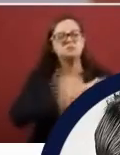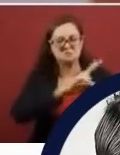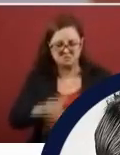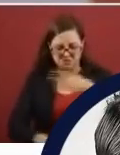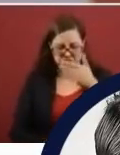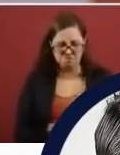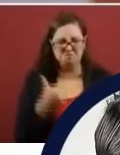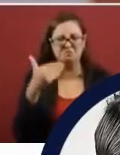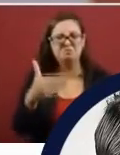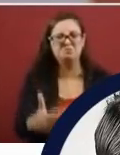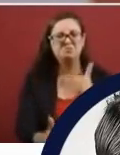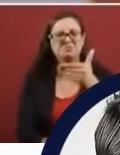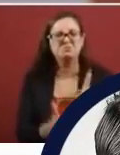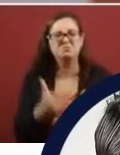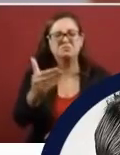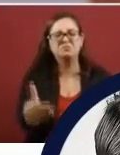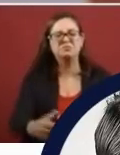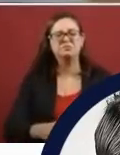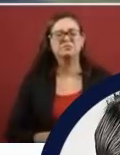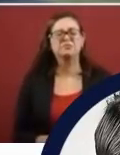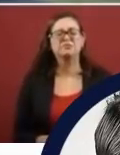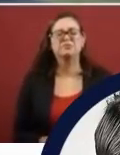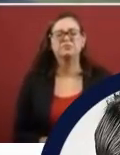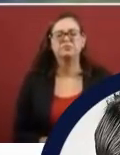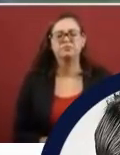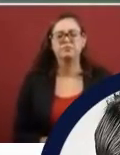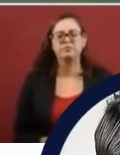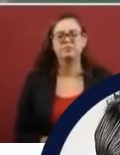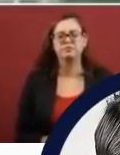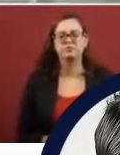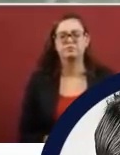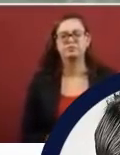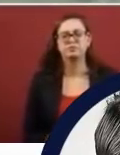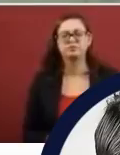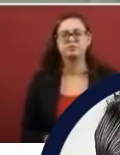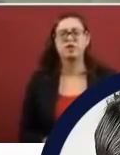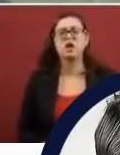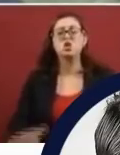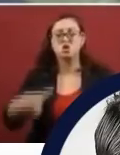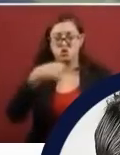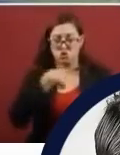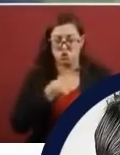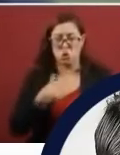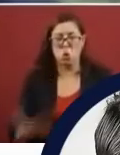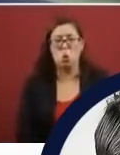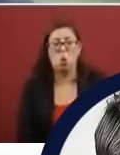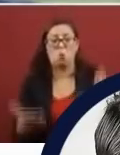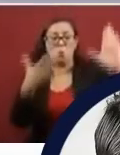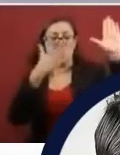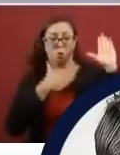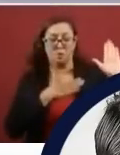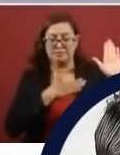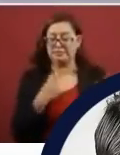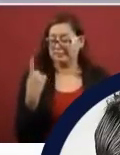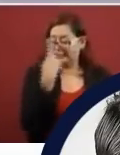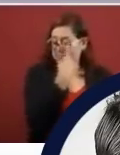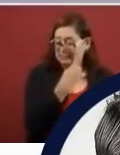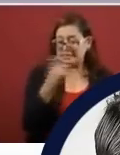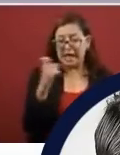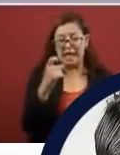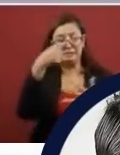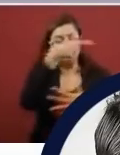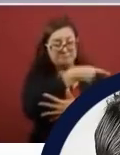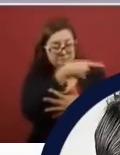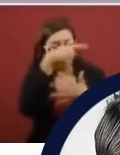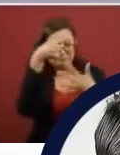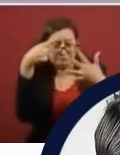Macuspana, Tabasco, que no sabe inglés, no sabe jugar golf, que está estúpido, que no tiene proyecto, que es un improvisado